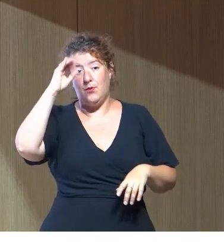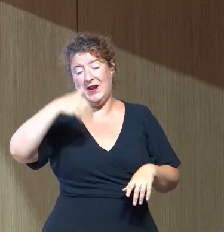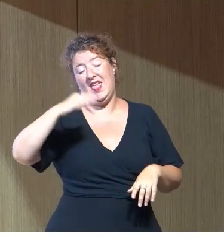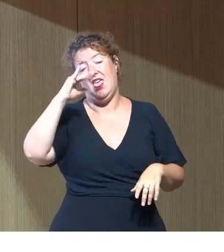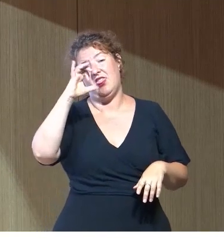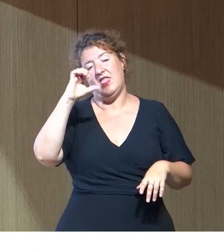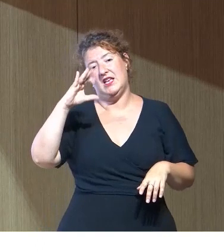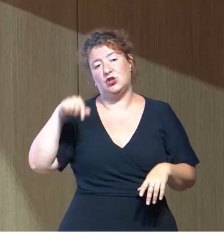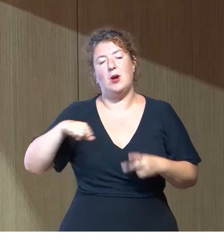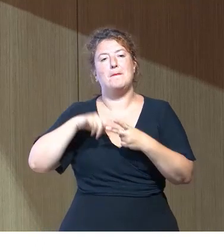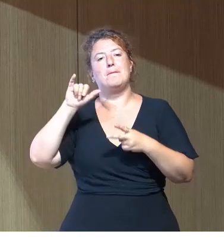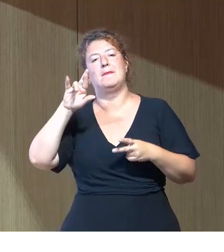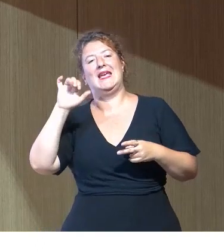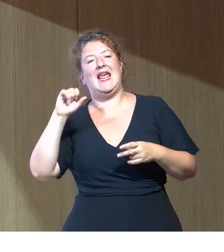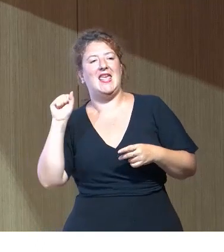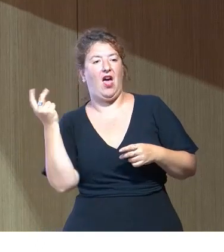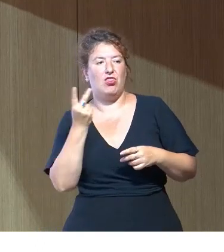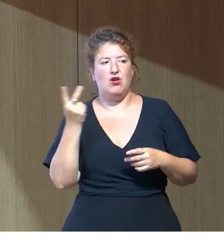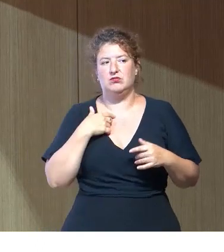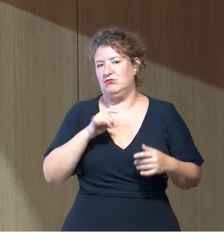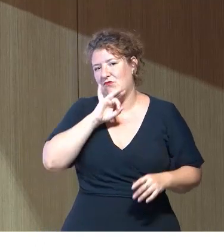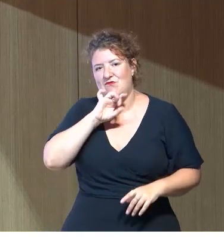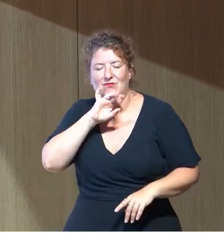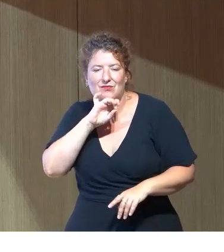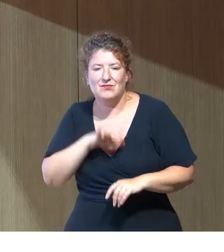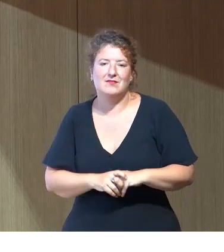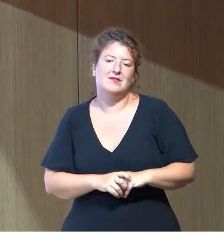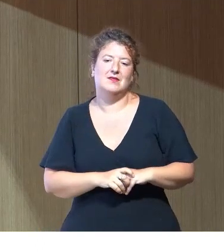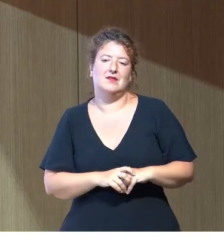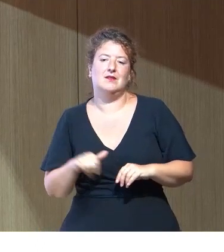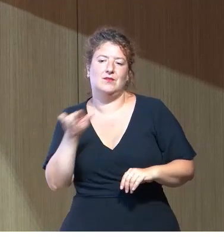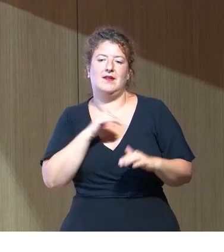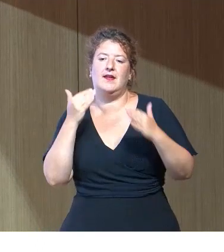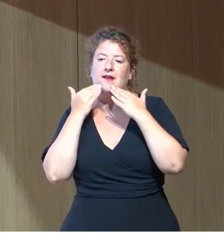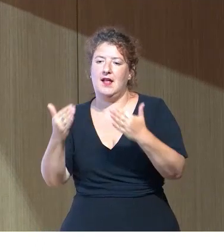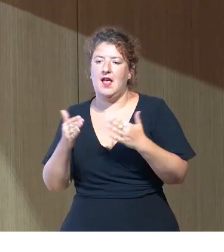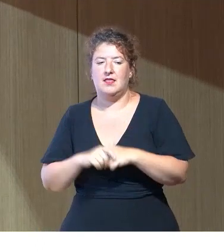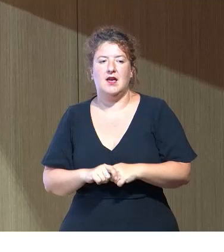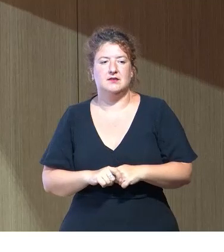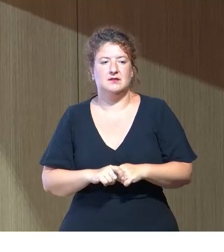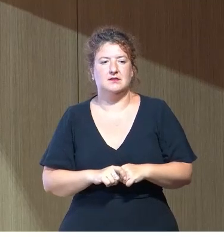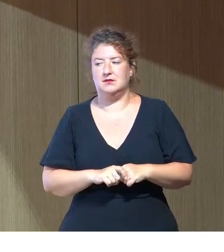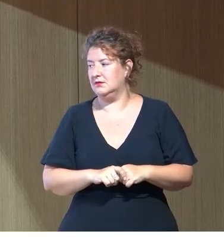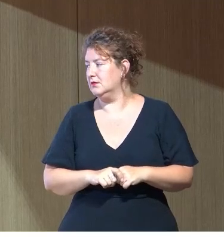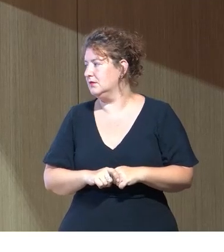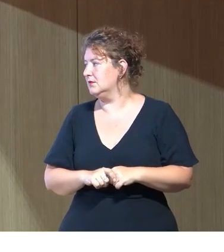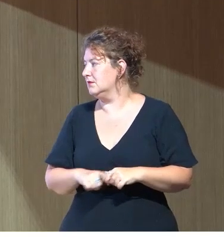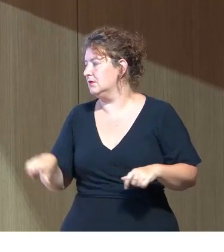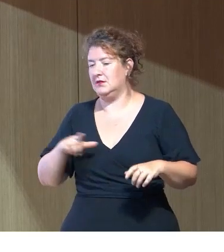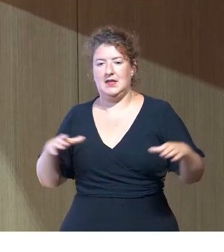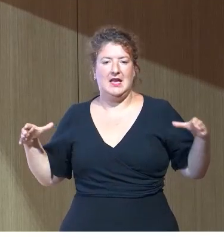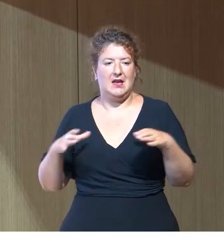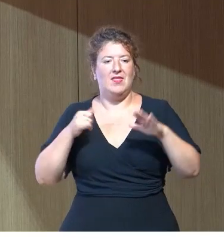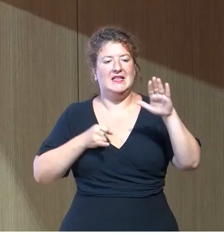y hoy también de Mireya O sea que estamos muy contentos y lo que ha dicho lari yo quería dar las gracias primero al equipo de fundación